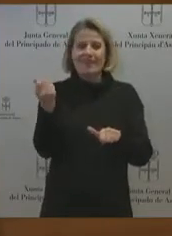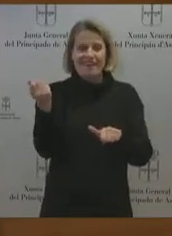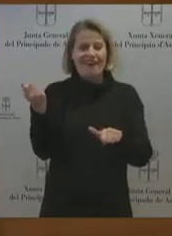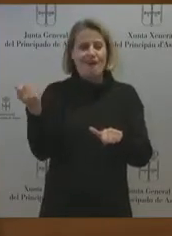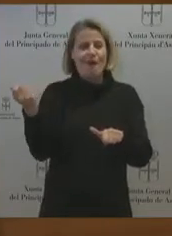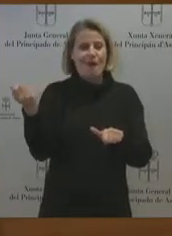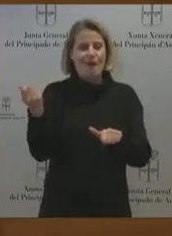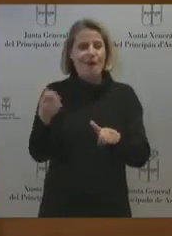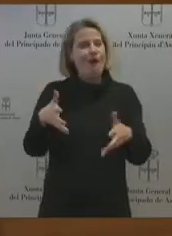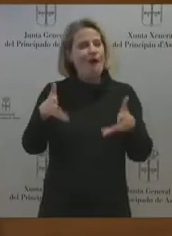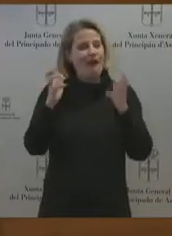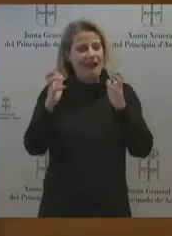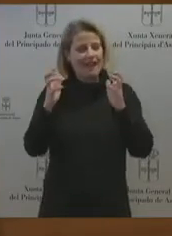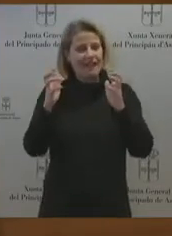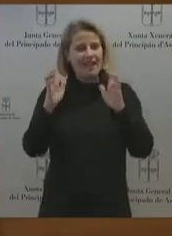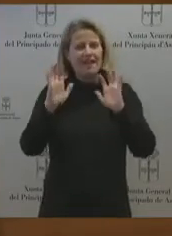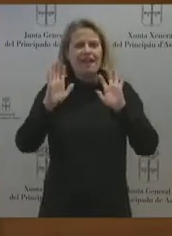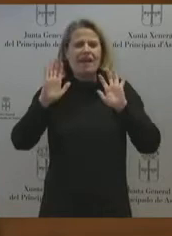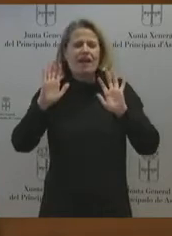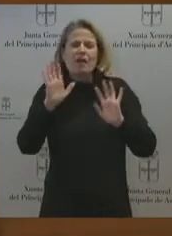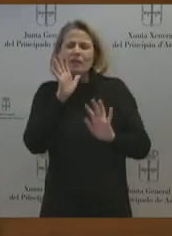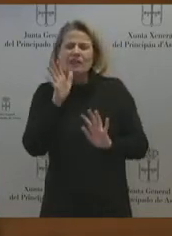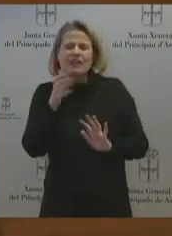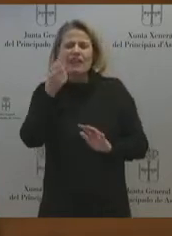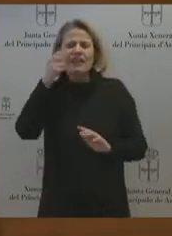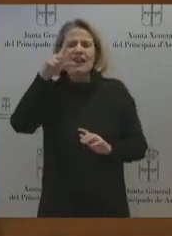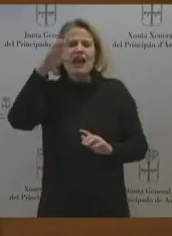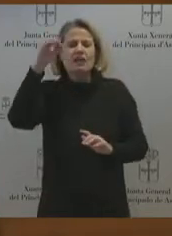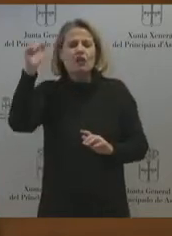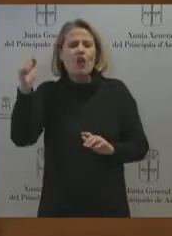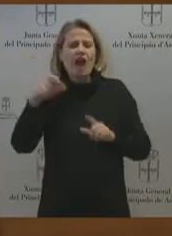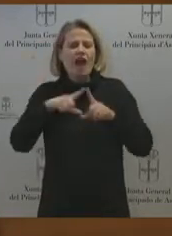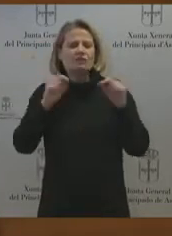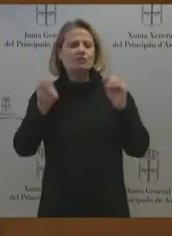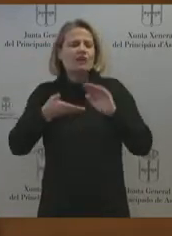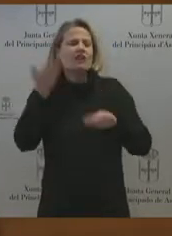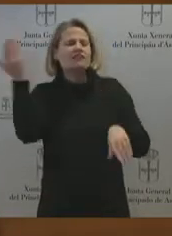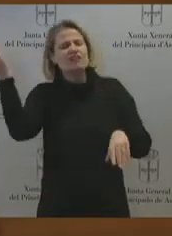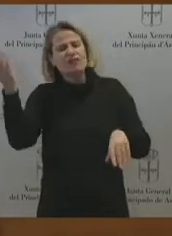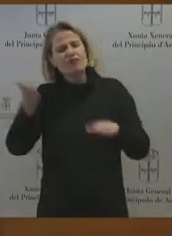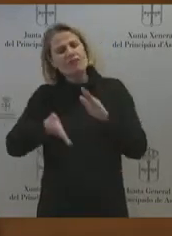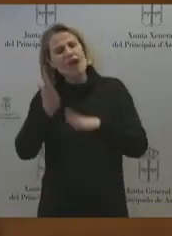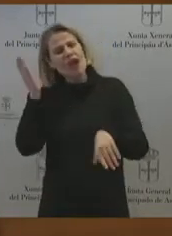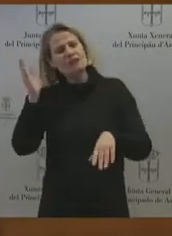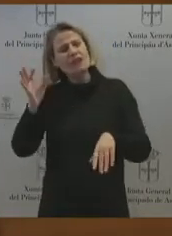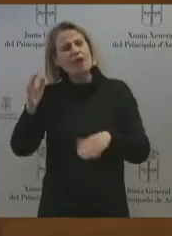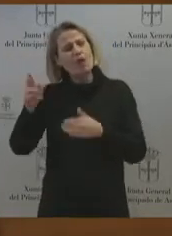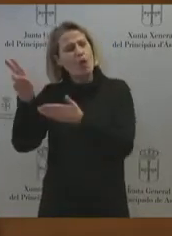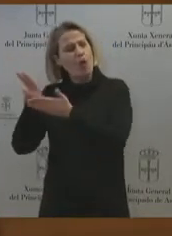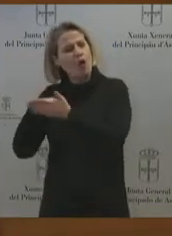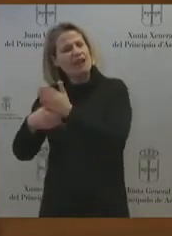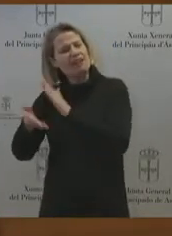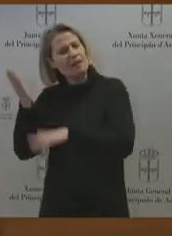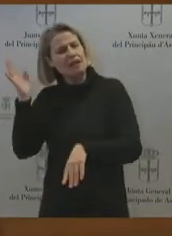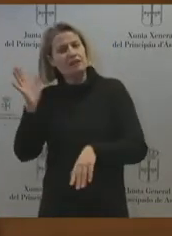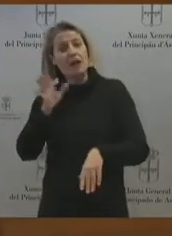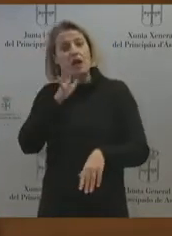de Galicia? Se marcha simple y llanamente porque producir en otro sitio es mucho más barato, porque los sueldos son mucho más baratos.